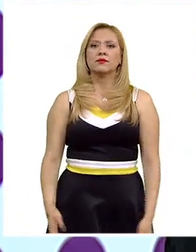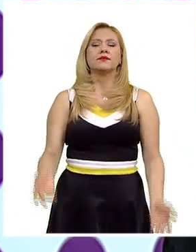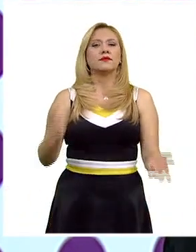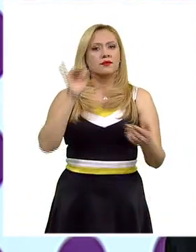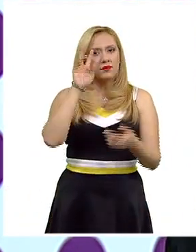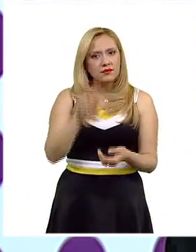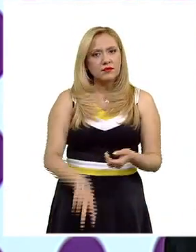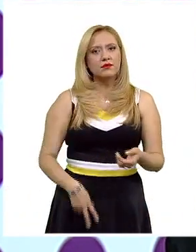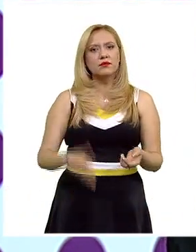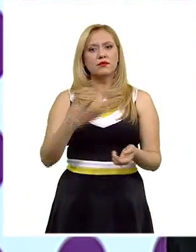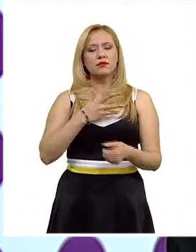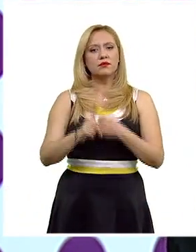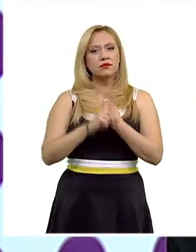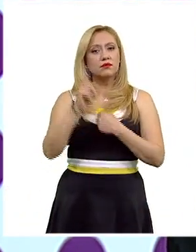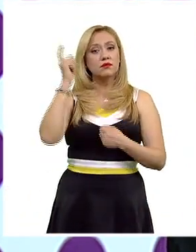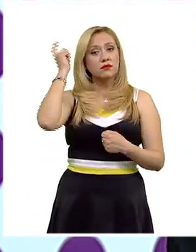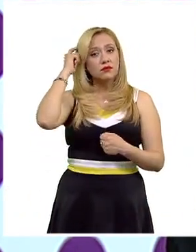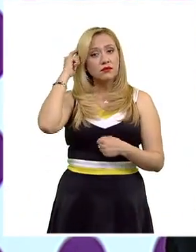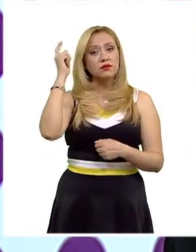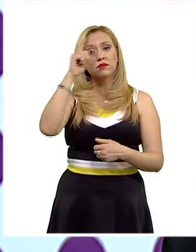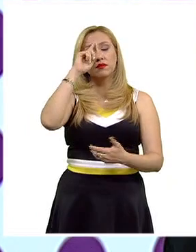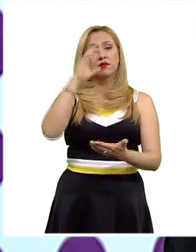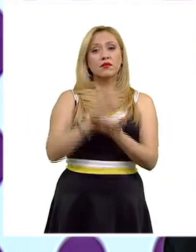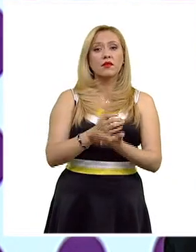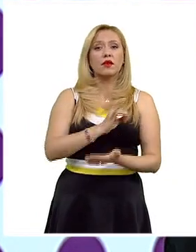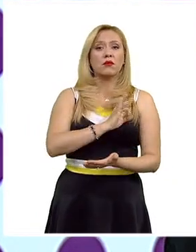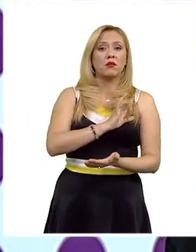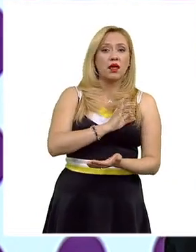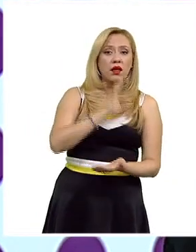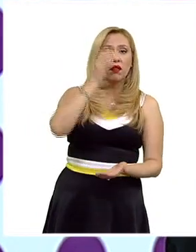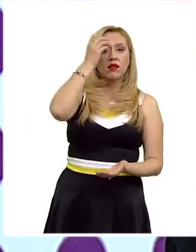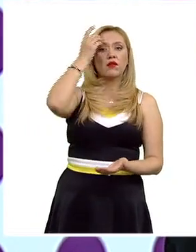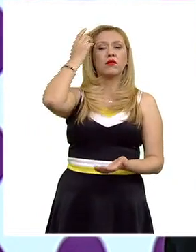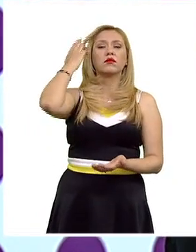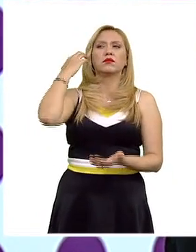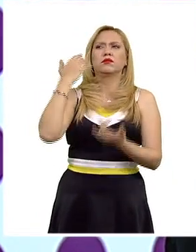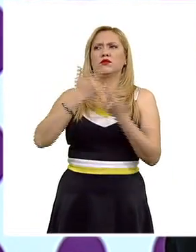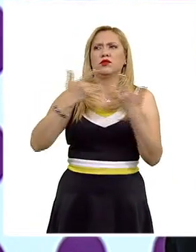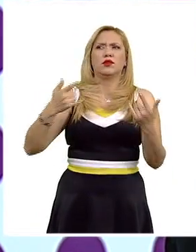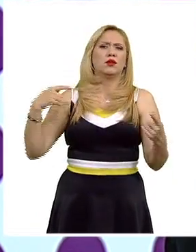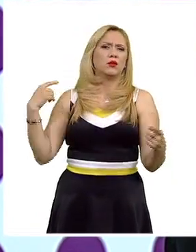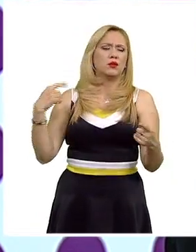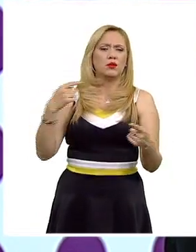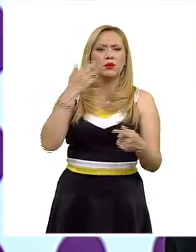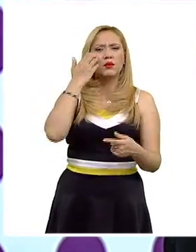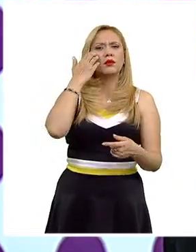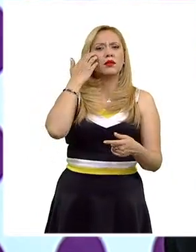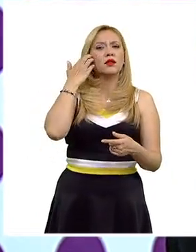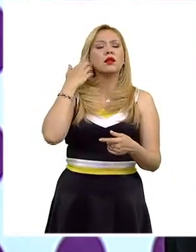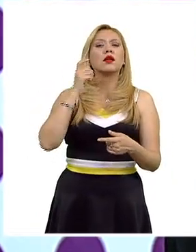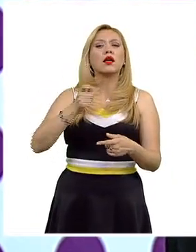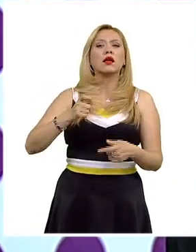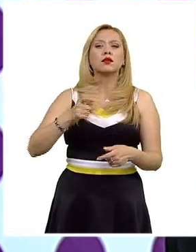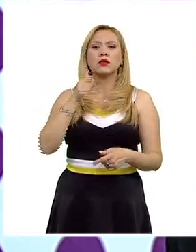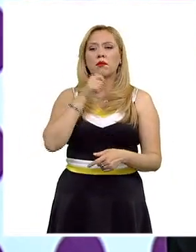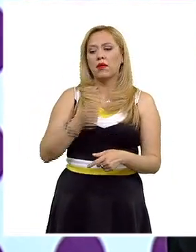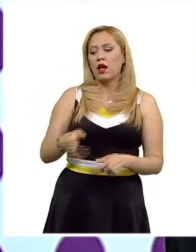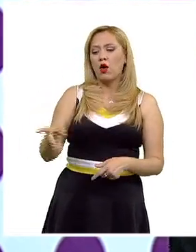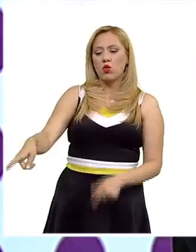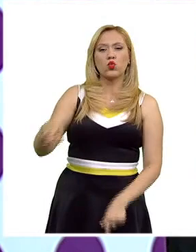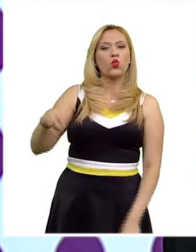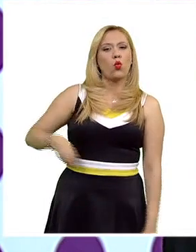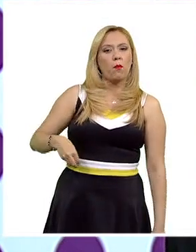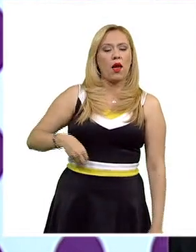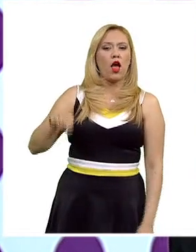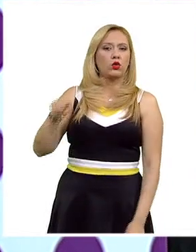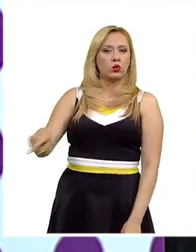subjetividad, en nuestra salud mental, porque viene este mecanismo que ha sido históricamente utilizado para disciplinar a las mujeres, que es la culpa, ¿no? ¿Qué